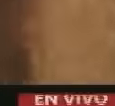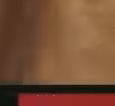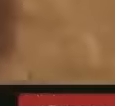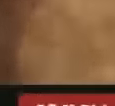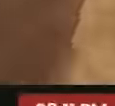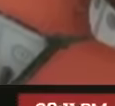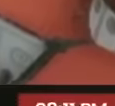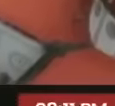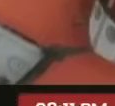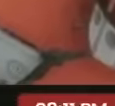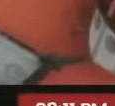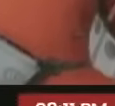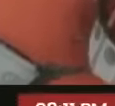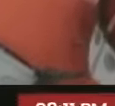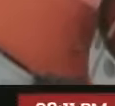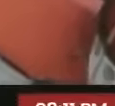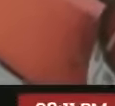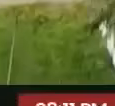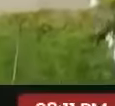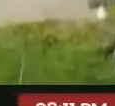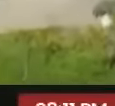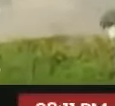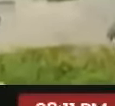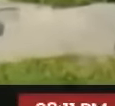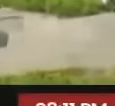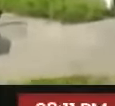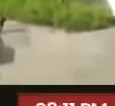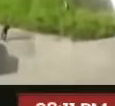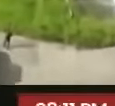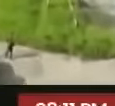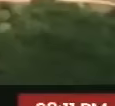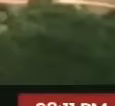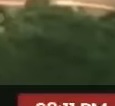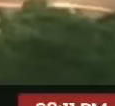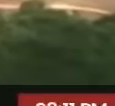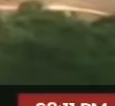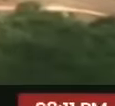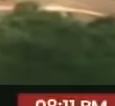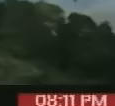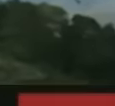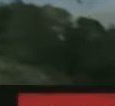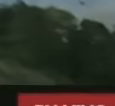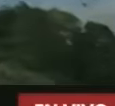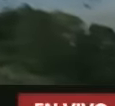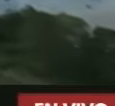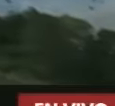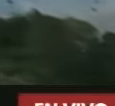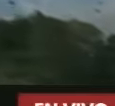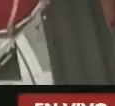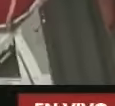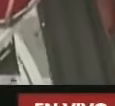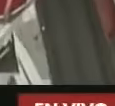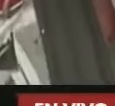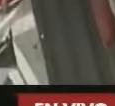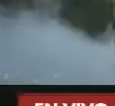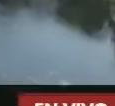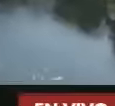el estado Anzoátegui y las ciudades Maturín, Caripito y Punta de Mata en el extremo oriental del estado